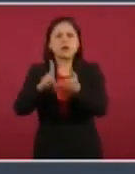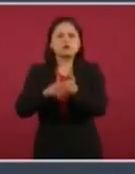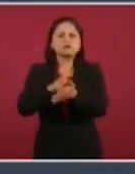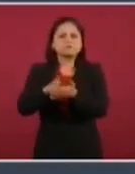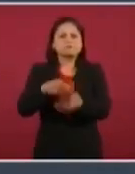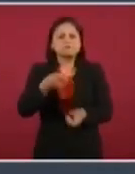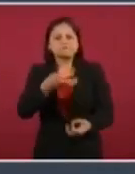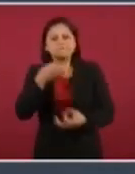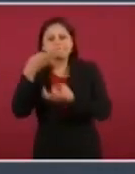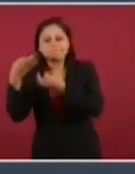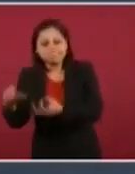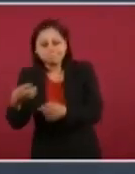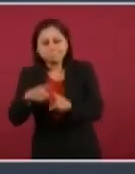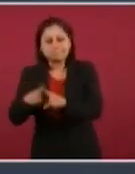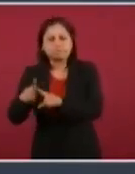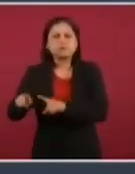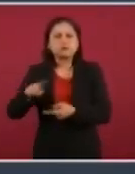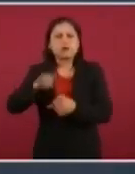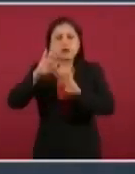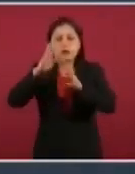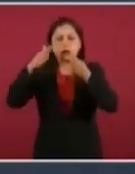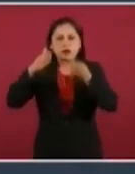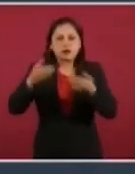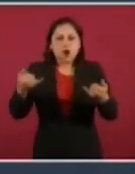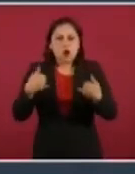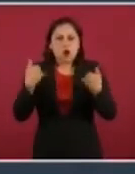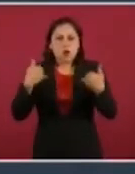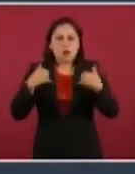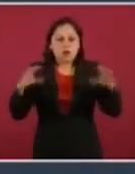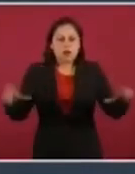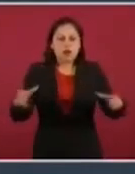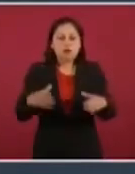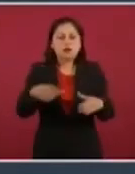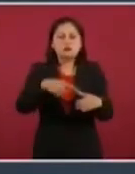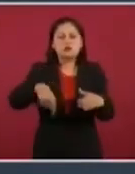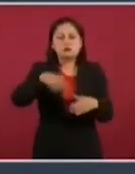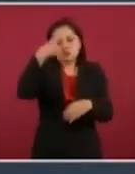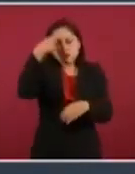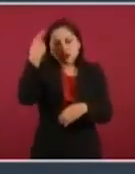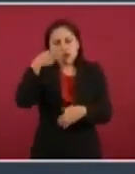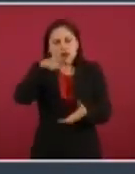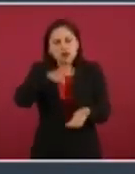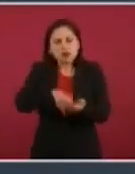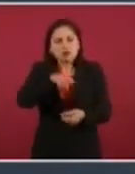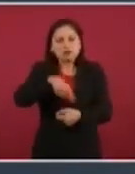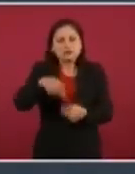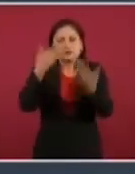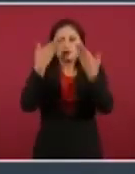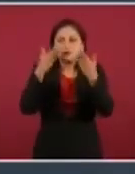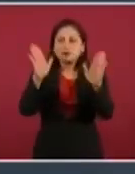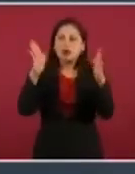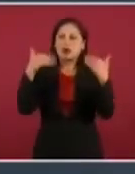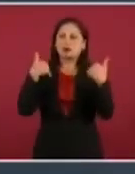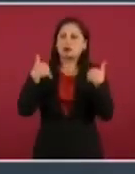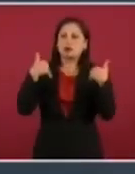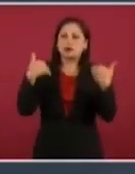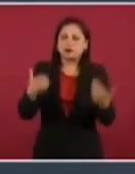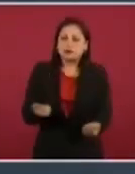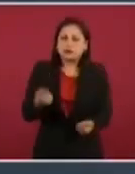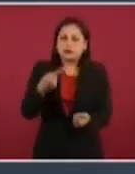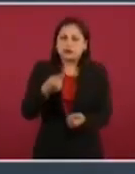enfocada básicamente a los jóvenes para orientar sobre el tremendo daño